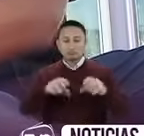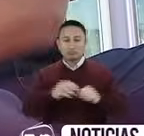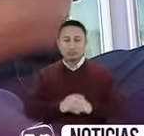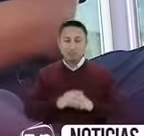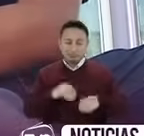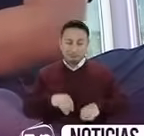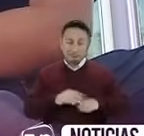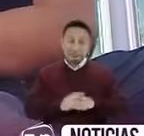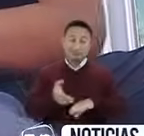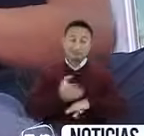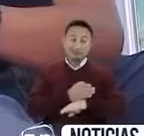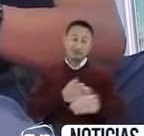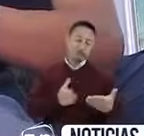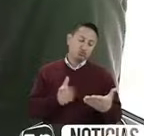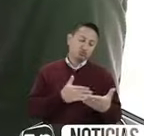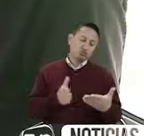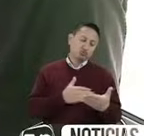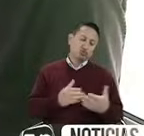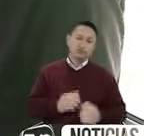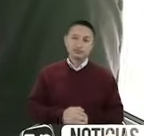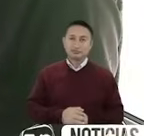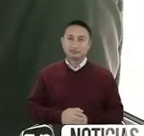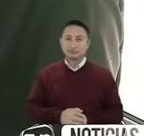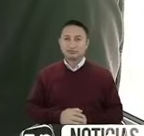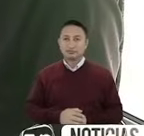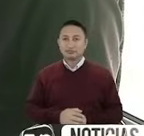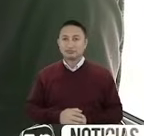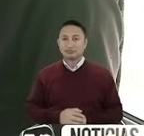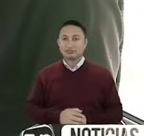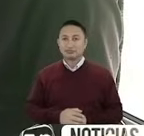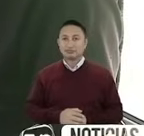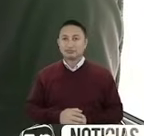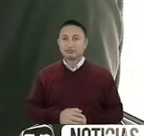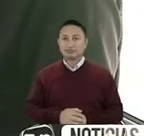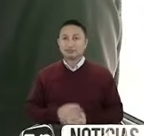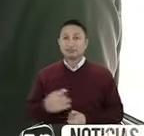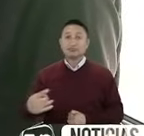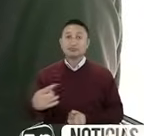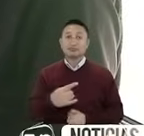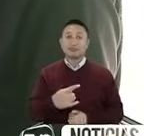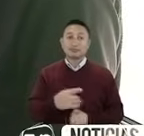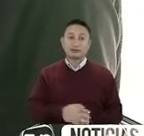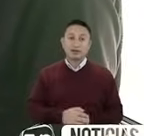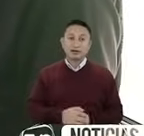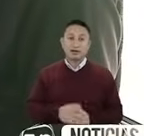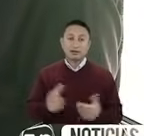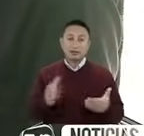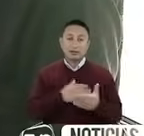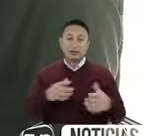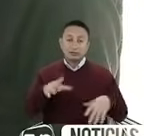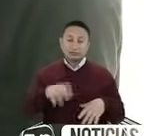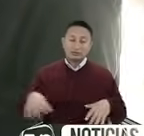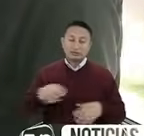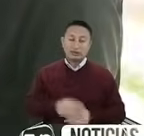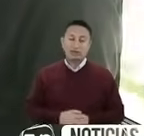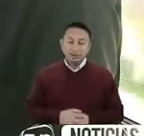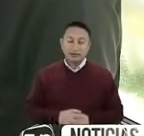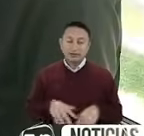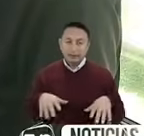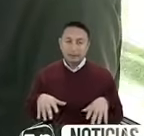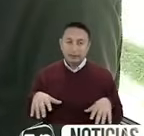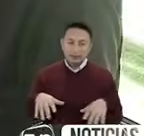dormir. Los cachorros se adentraron en la selva, corrieron hasta quedarse sin aliento. Nos vamos a encontrar a la serpiente,